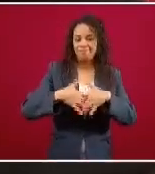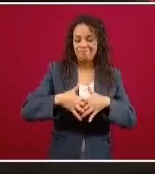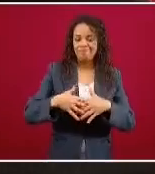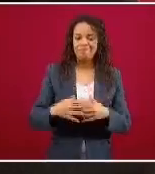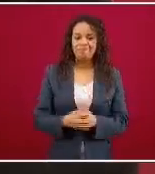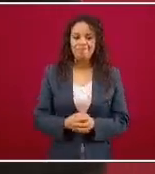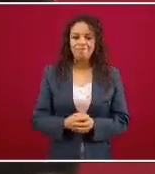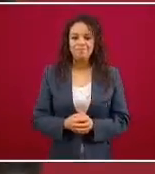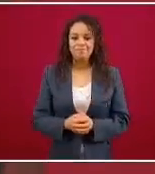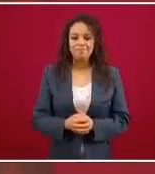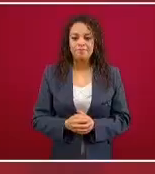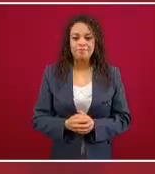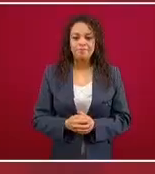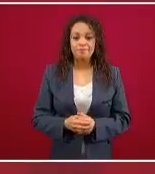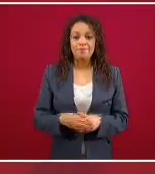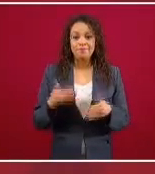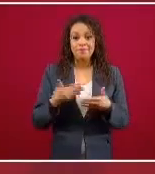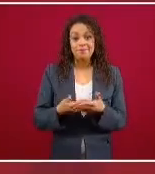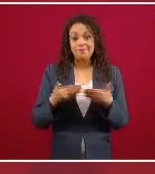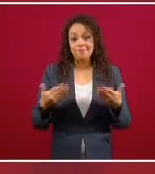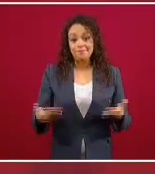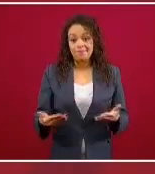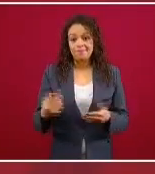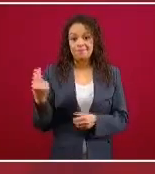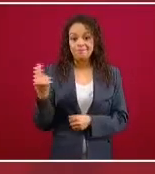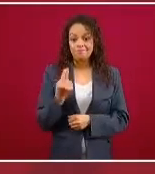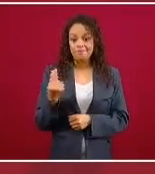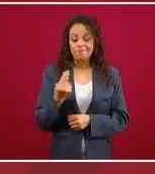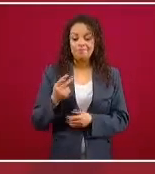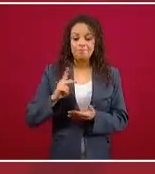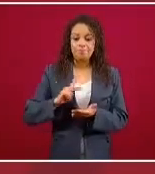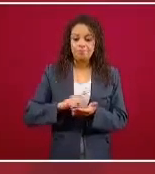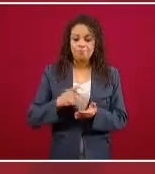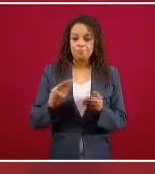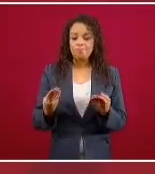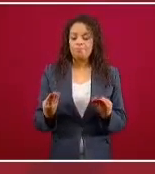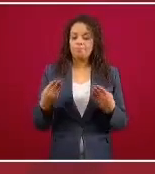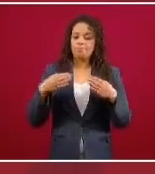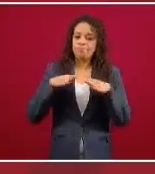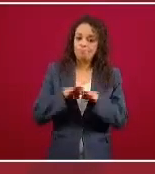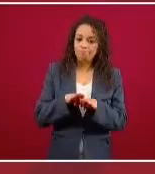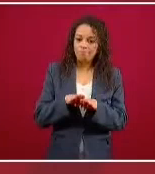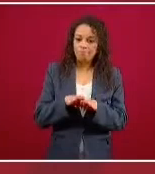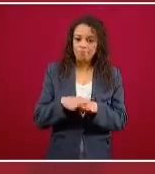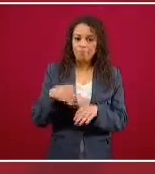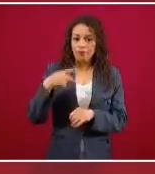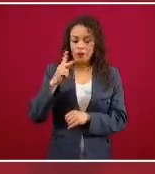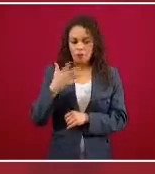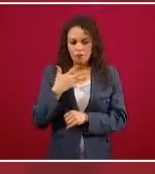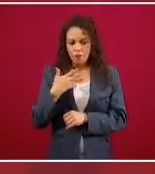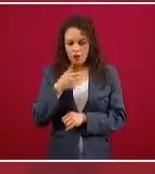tener que cerrar válvulas, pero ahí está el petróleo,